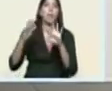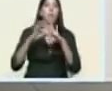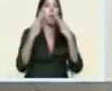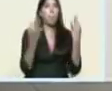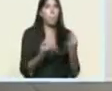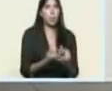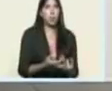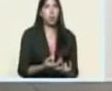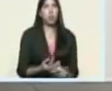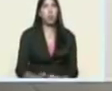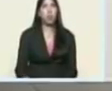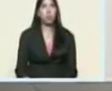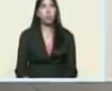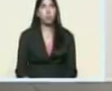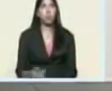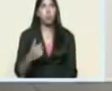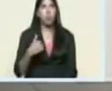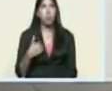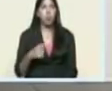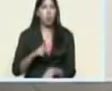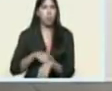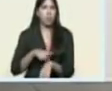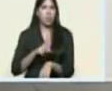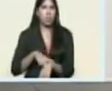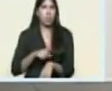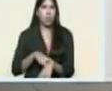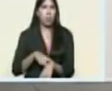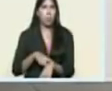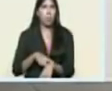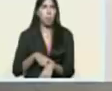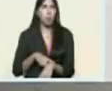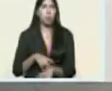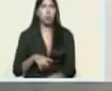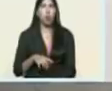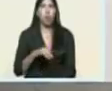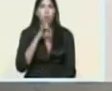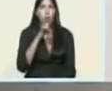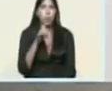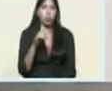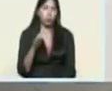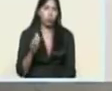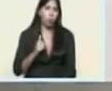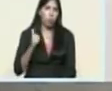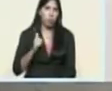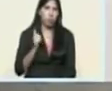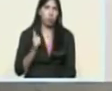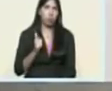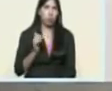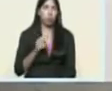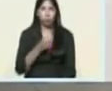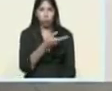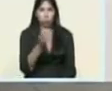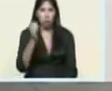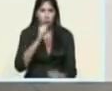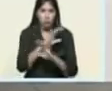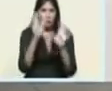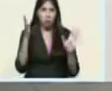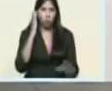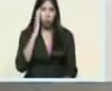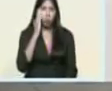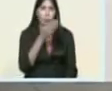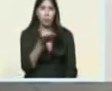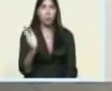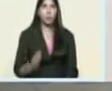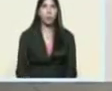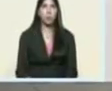venezolana. Vamos a ganar este tiempo con estos comentarios necesarios para compartirlos con nuestro